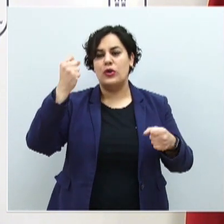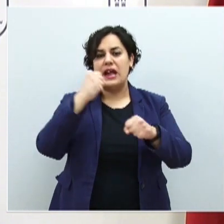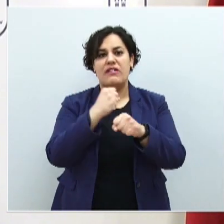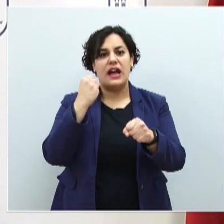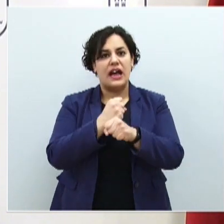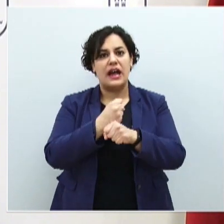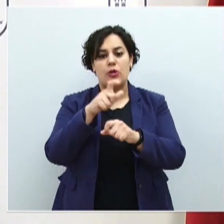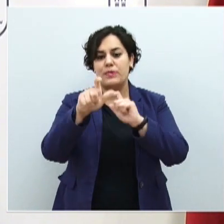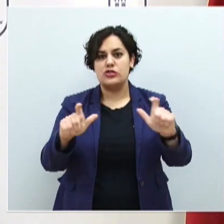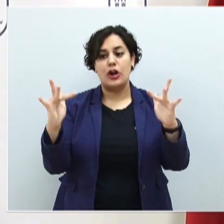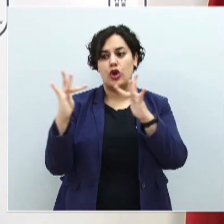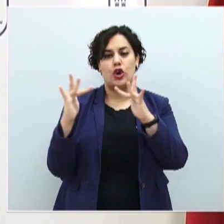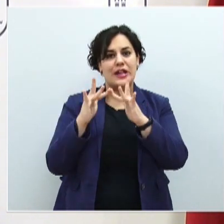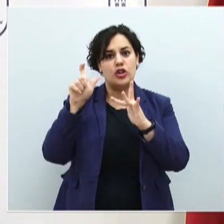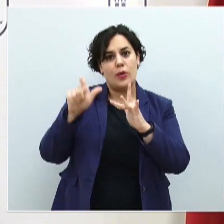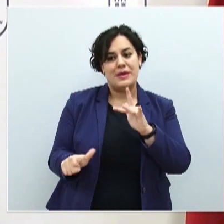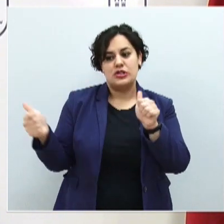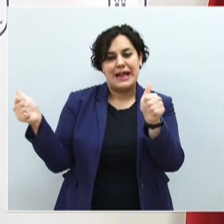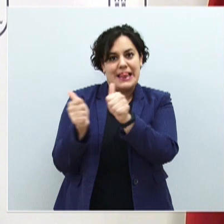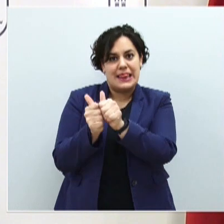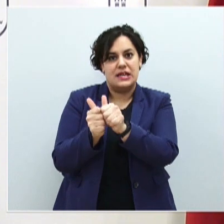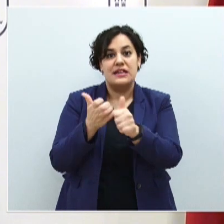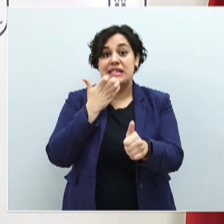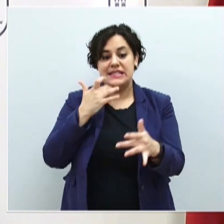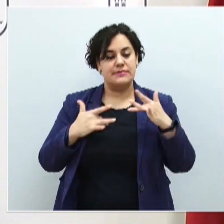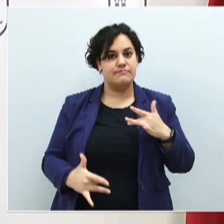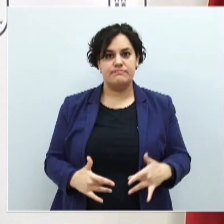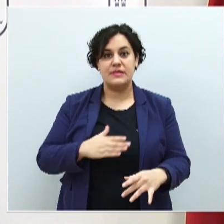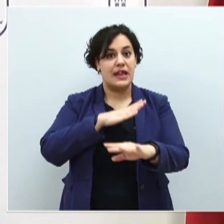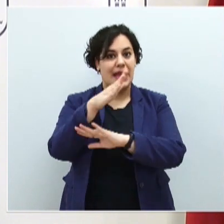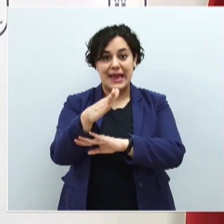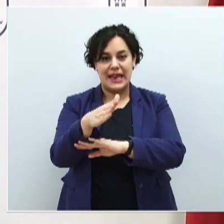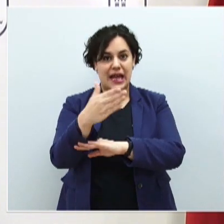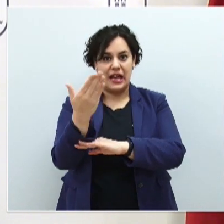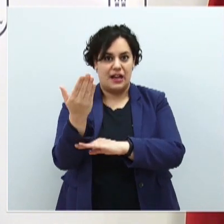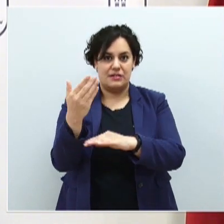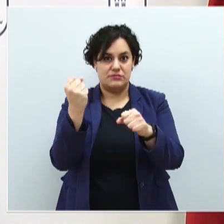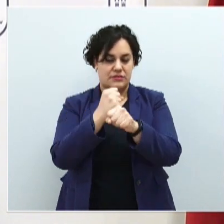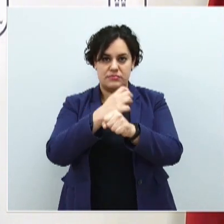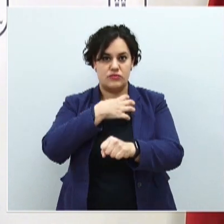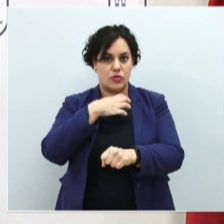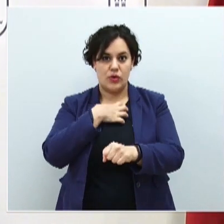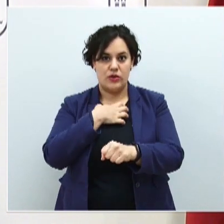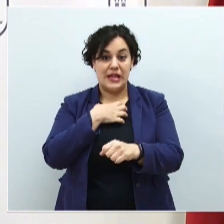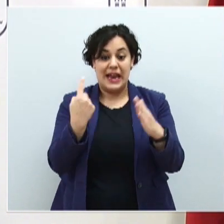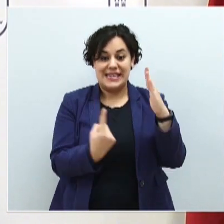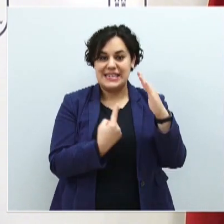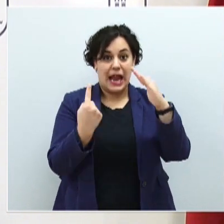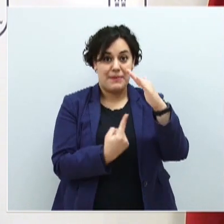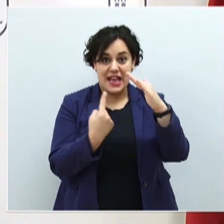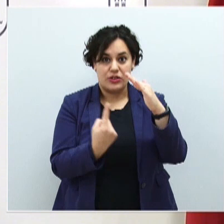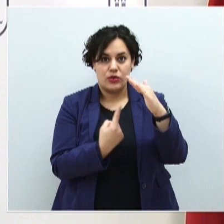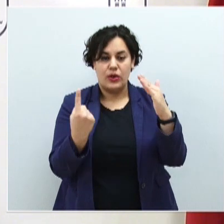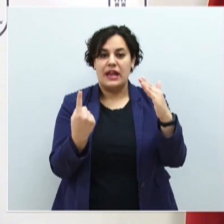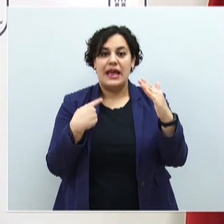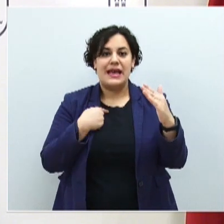tiene contacto con las personas, es, en primer lugar, si tiene cualquier síntoma no puede ir a trabajar. El aislamiento ha sido una de las medidas críticas en cómo se ha manejado